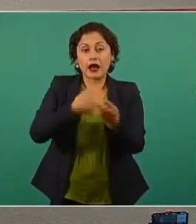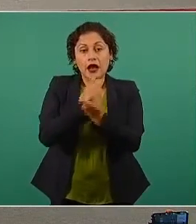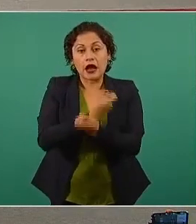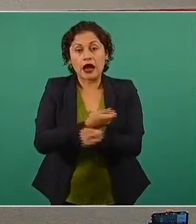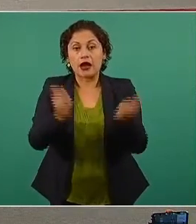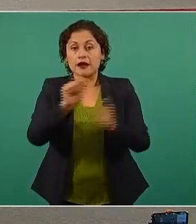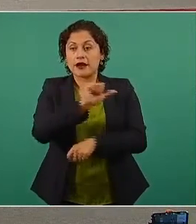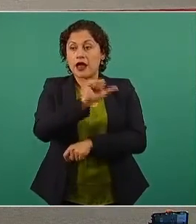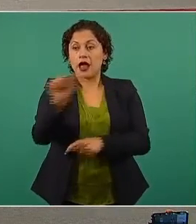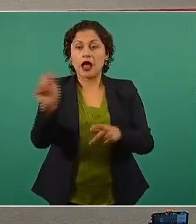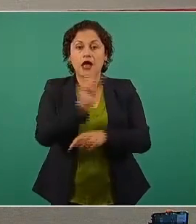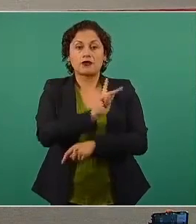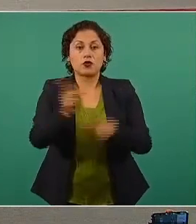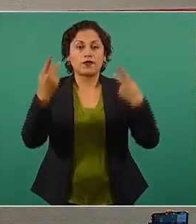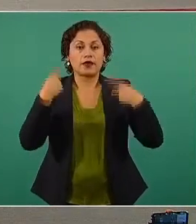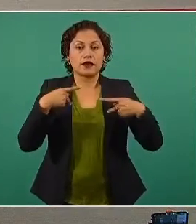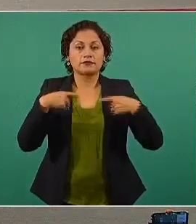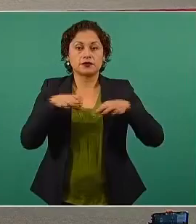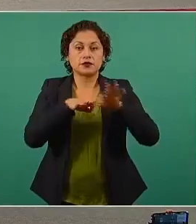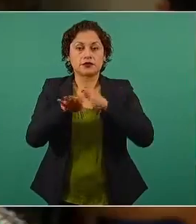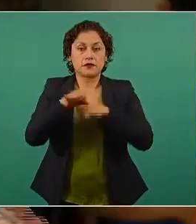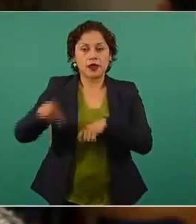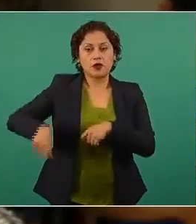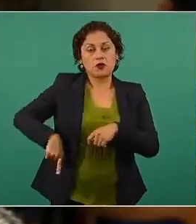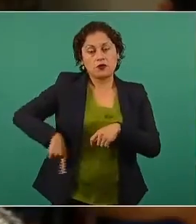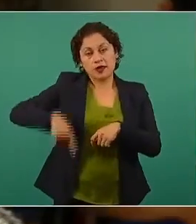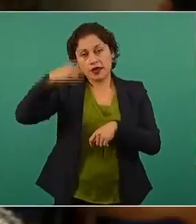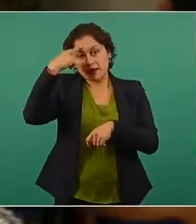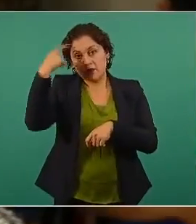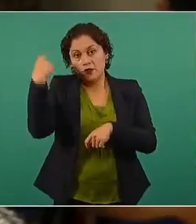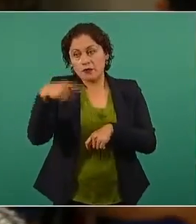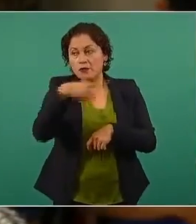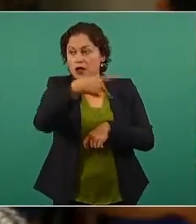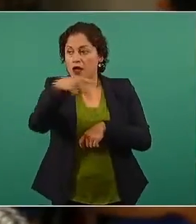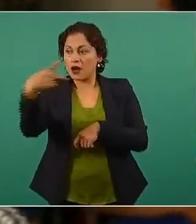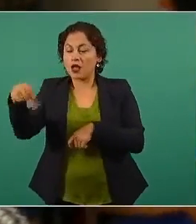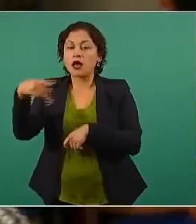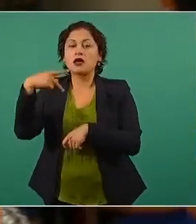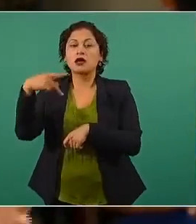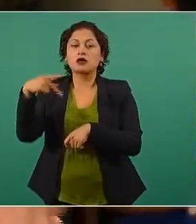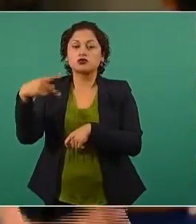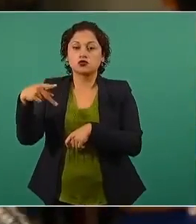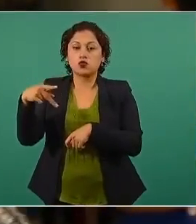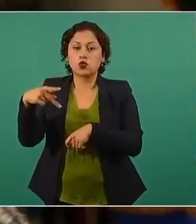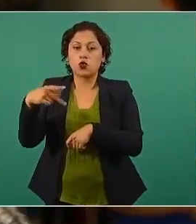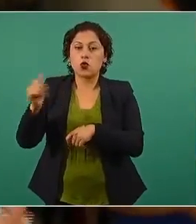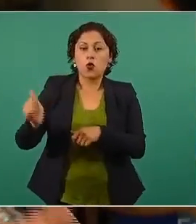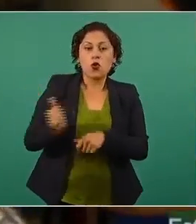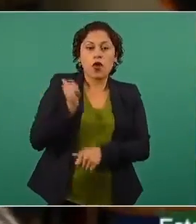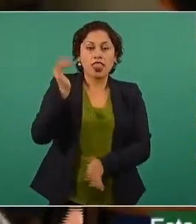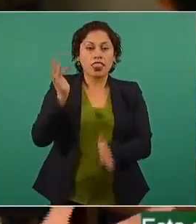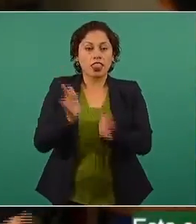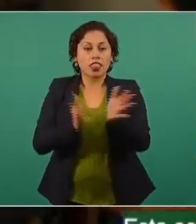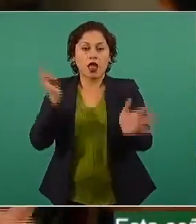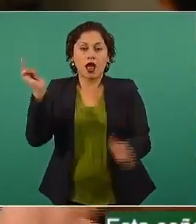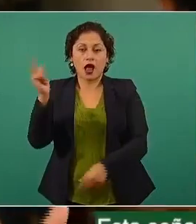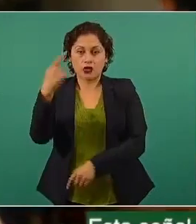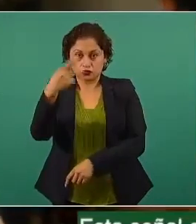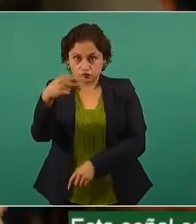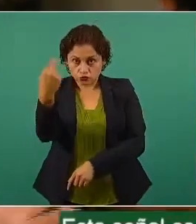públicos de invitar a no usar su nombre para favoritismos, etcétera,